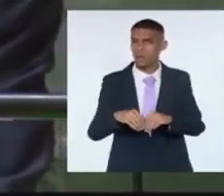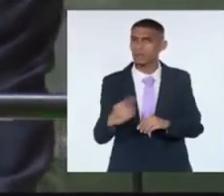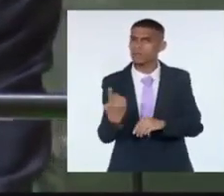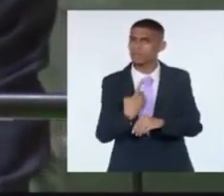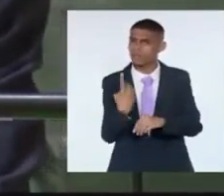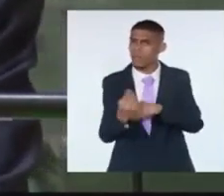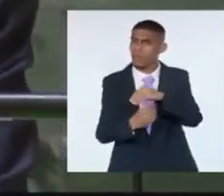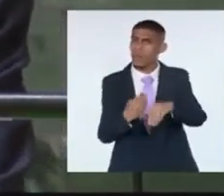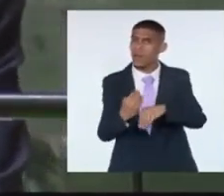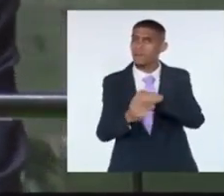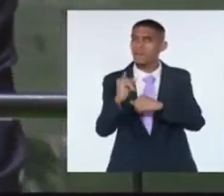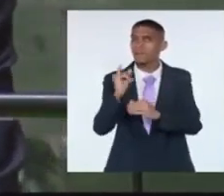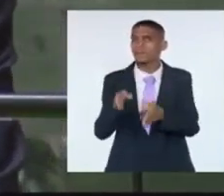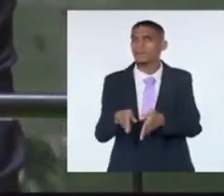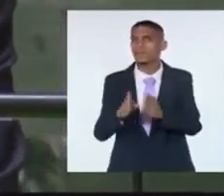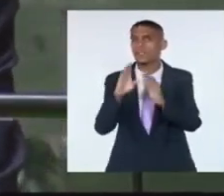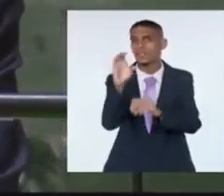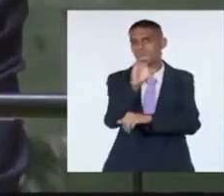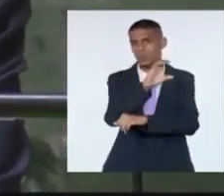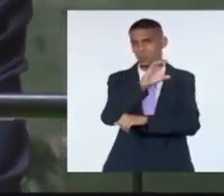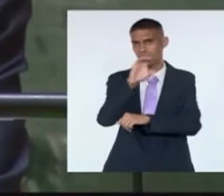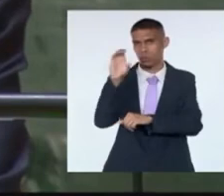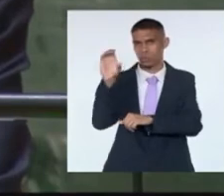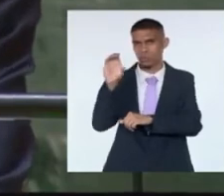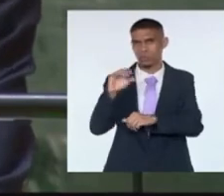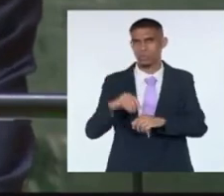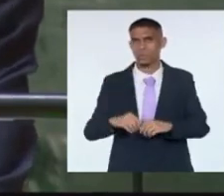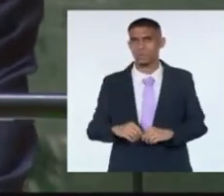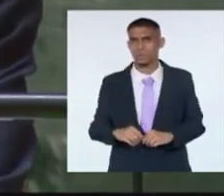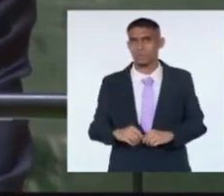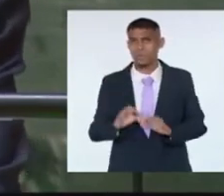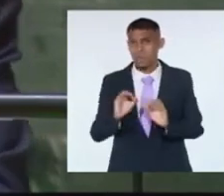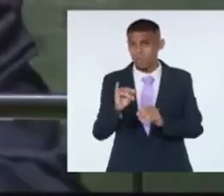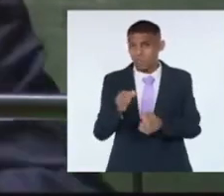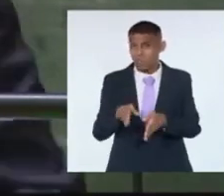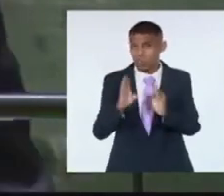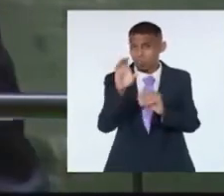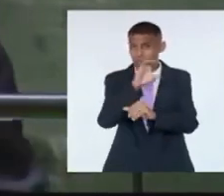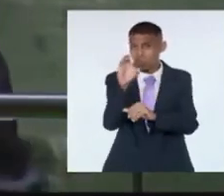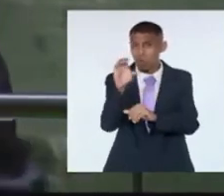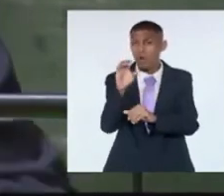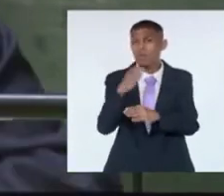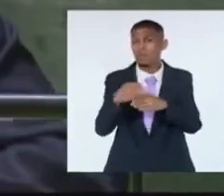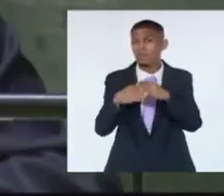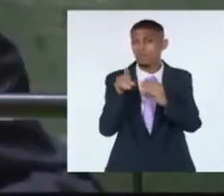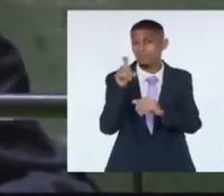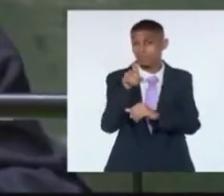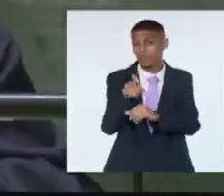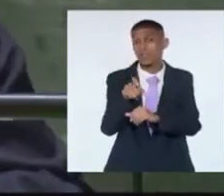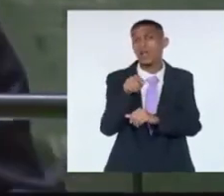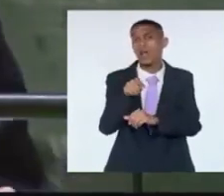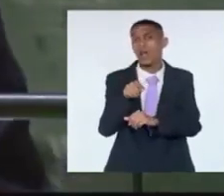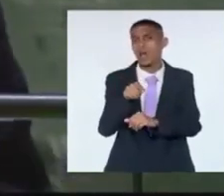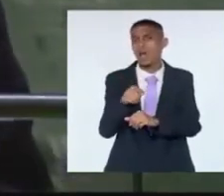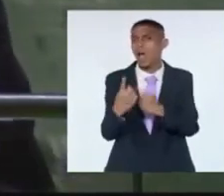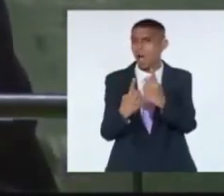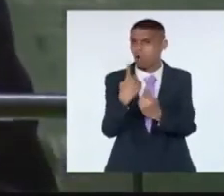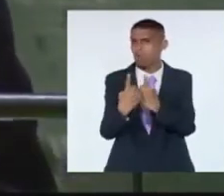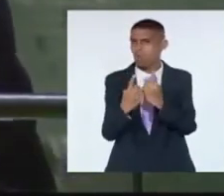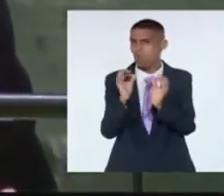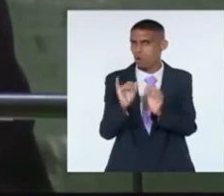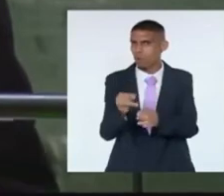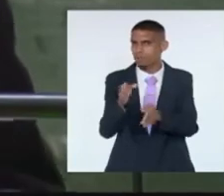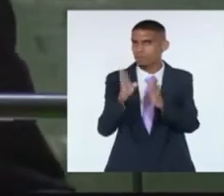las instituciones que fueron creadas en el último siglo algunas de ellas